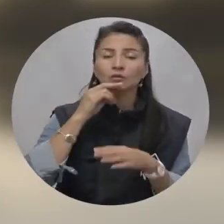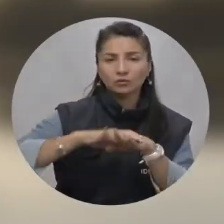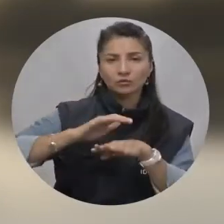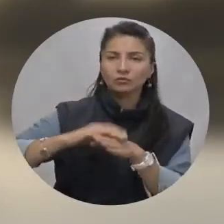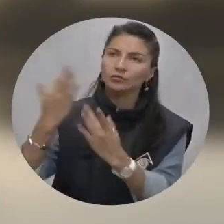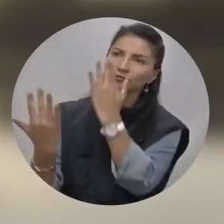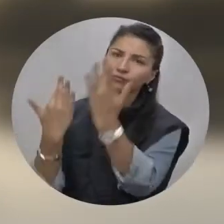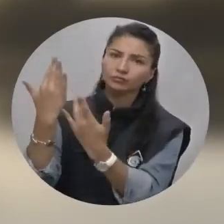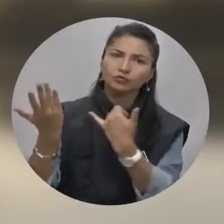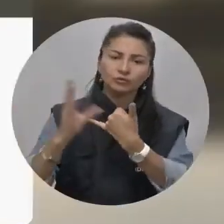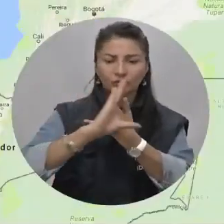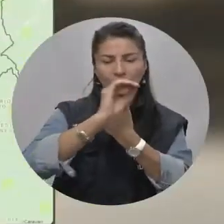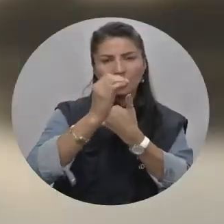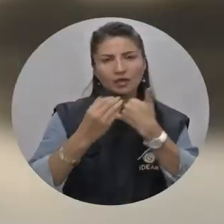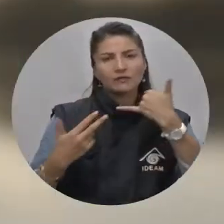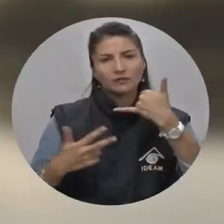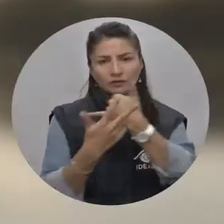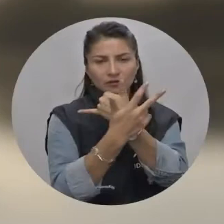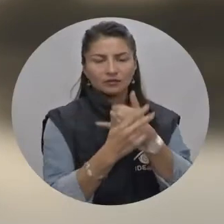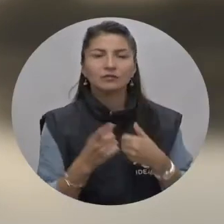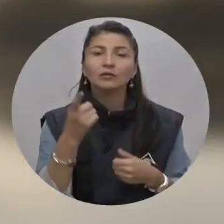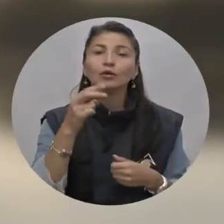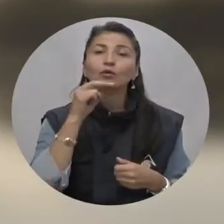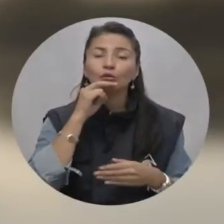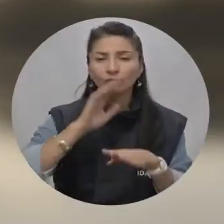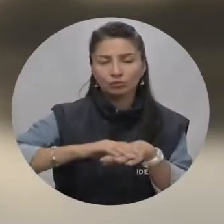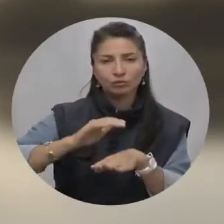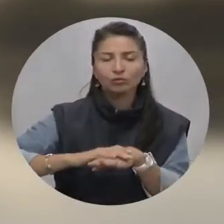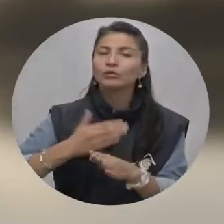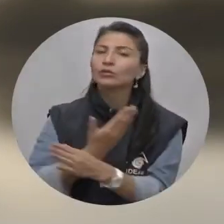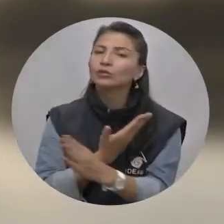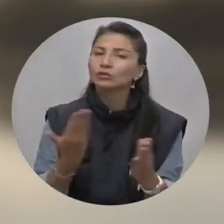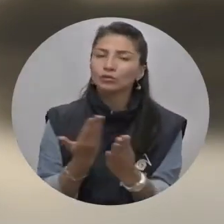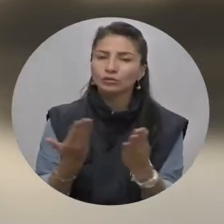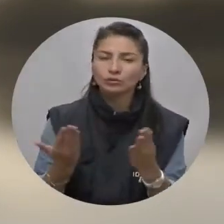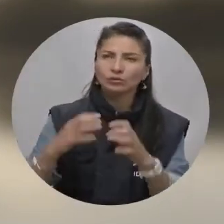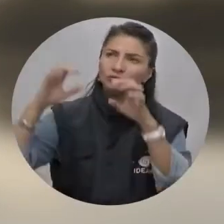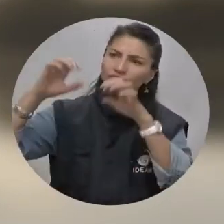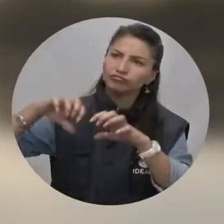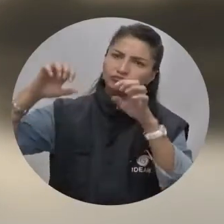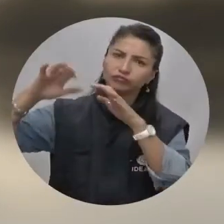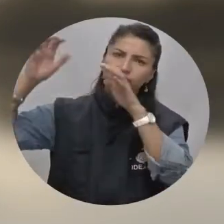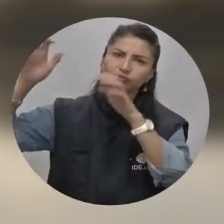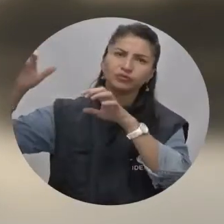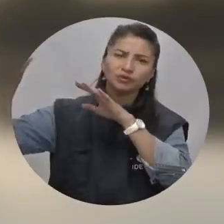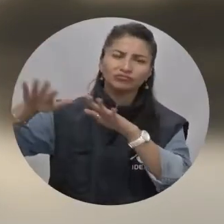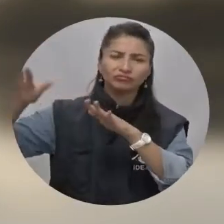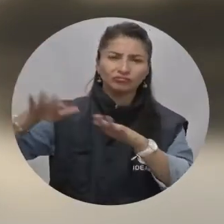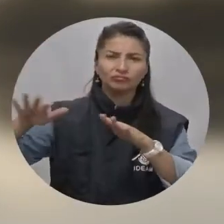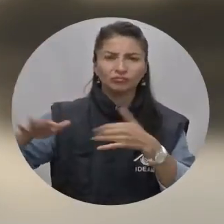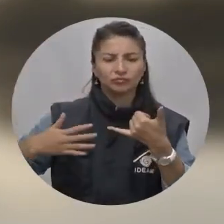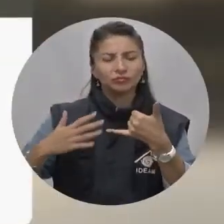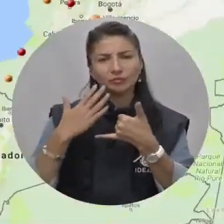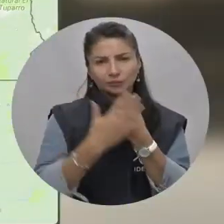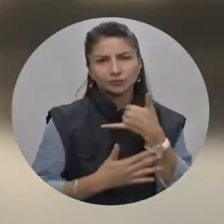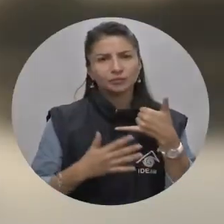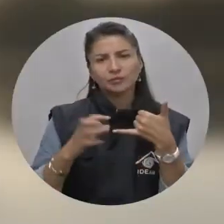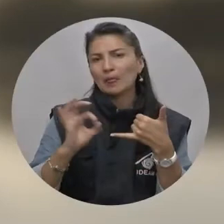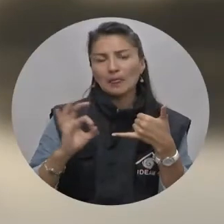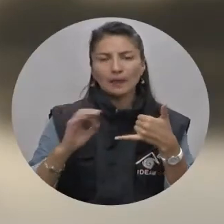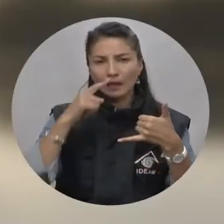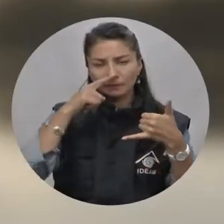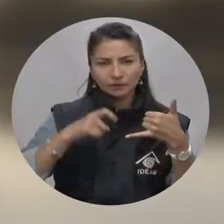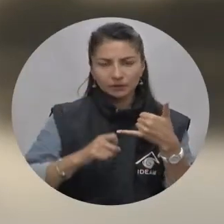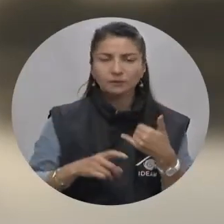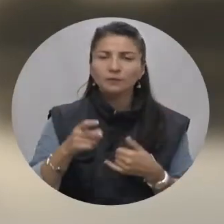y en la región andina. Alerta roja por incendios forestales en el Caribe y la región andina. Alerta roja por derrumbes a causa de las lluvias en gran